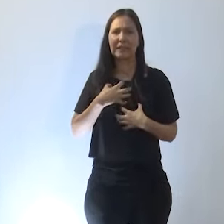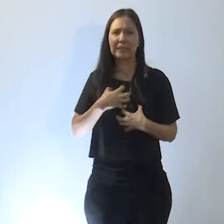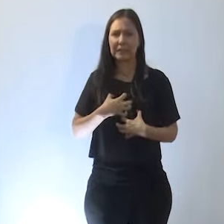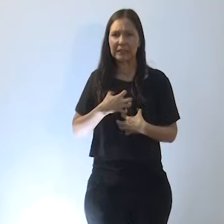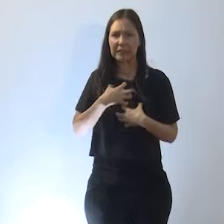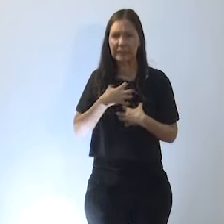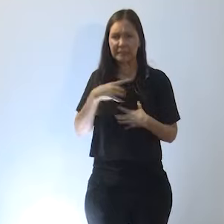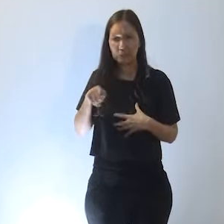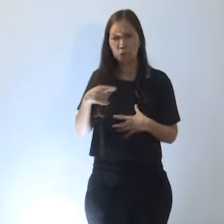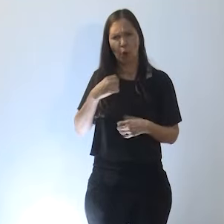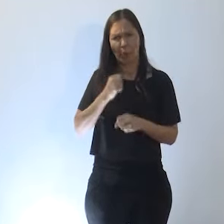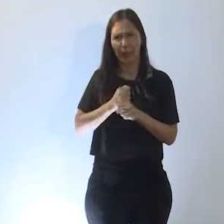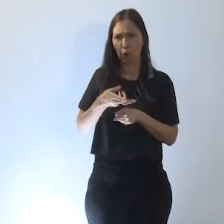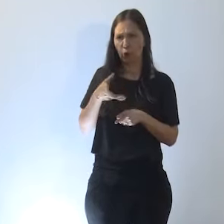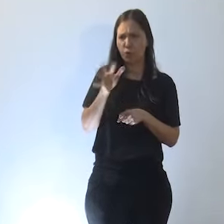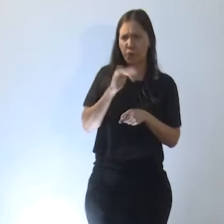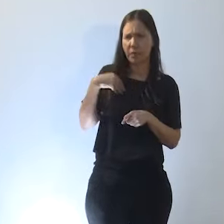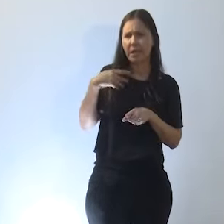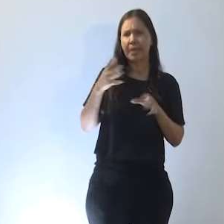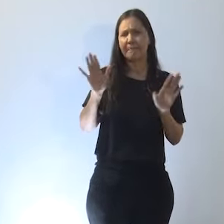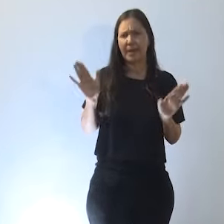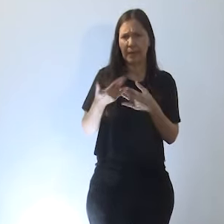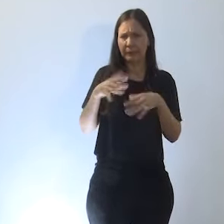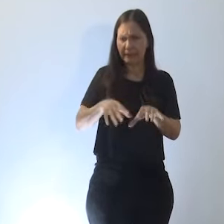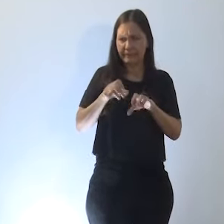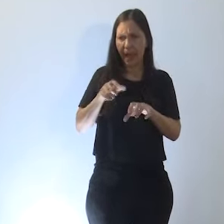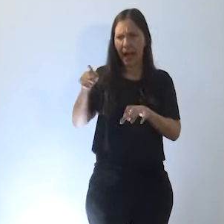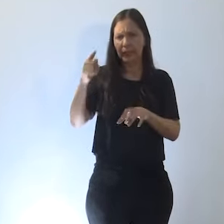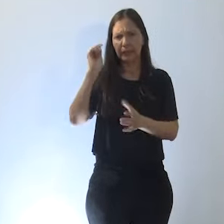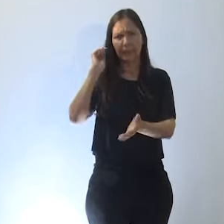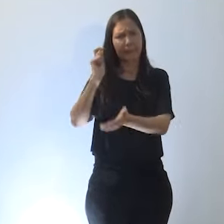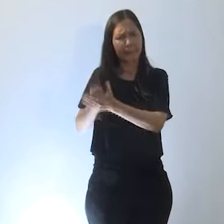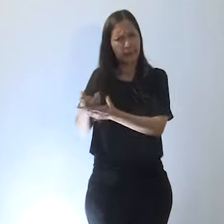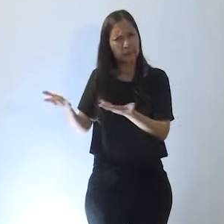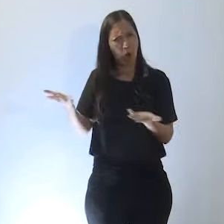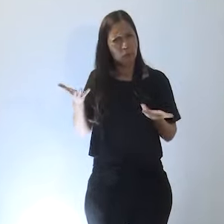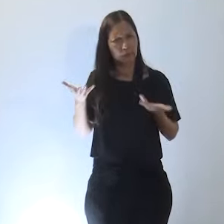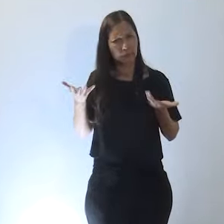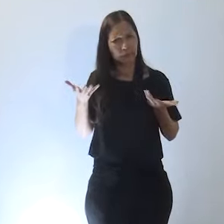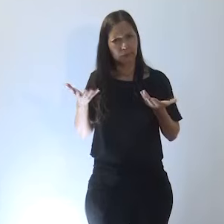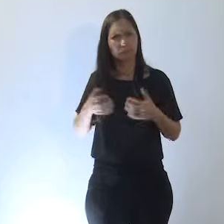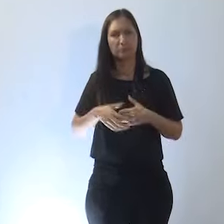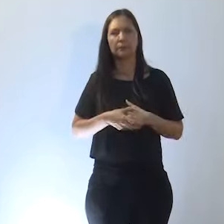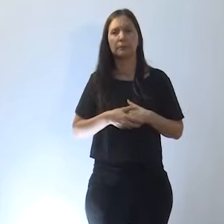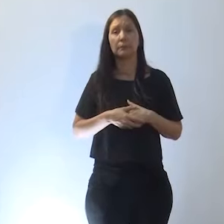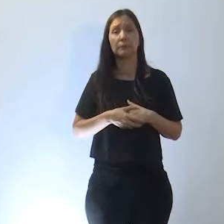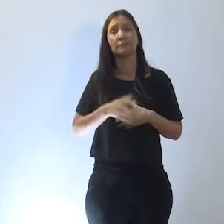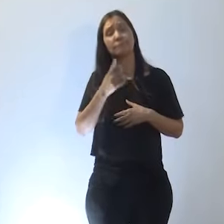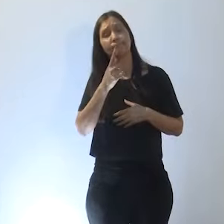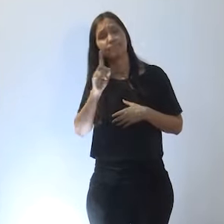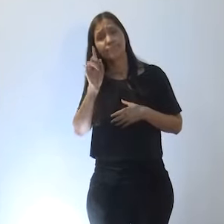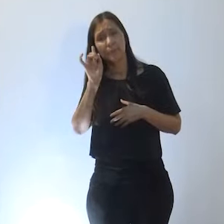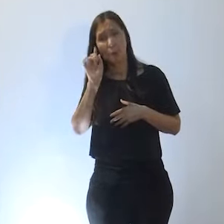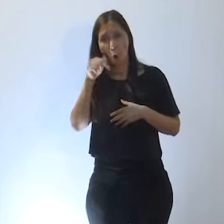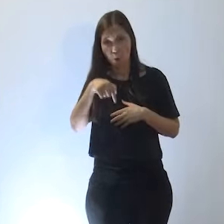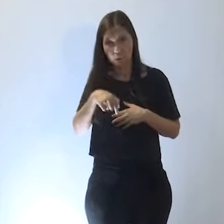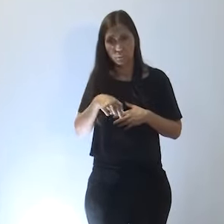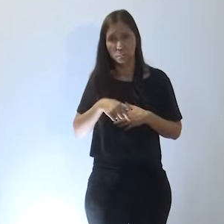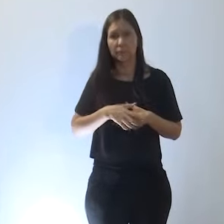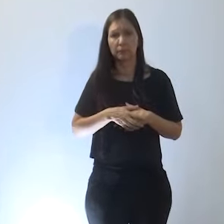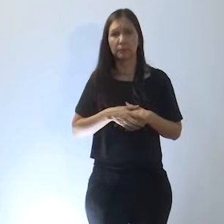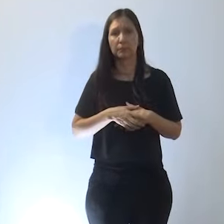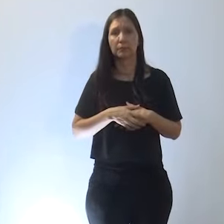trabajar todos los días levantarme y ellos no Bueno pero hoy que